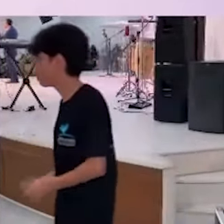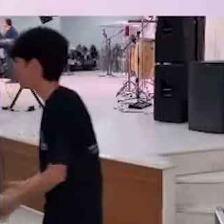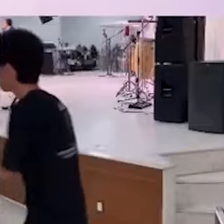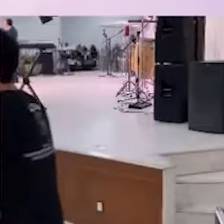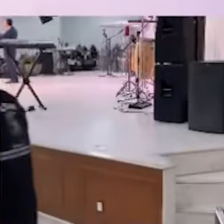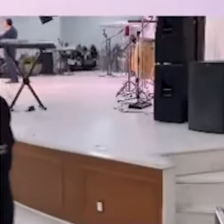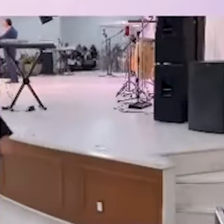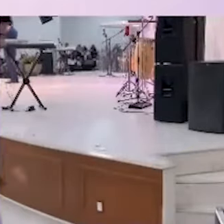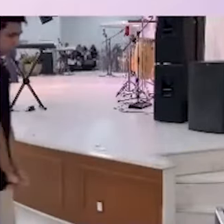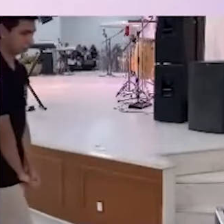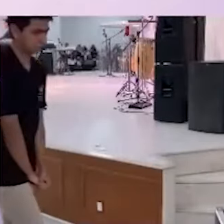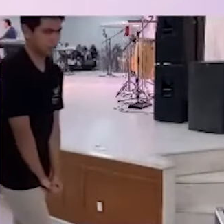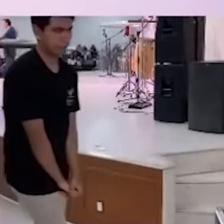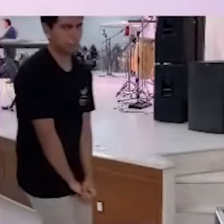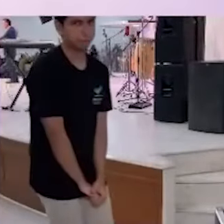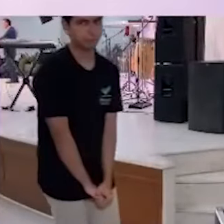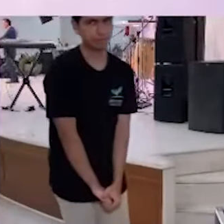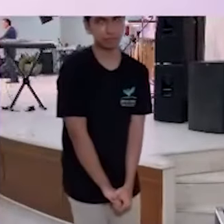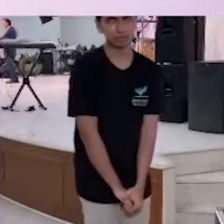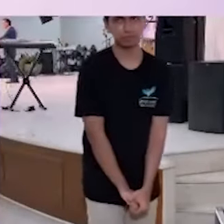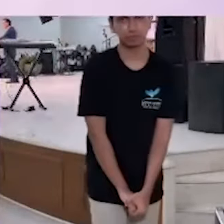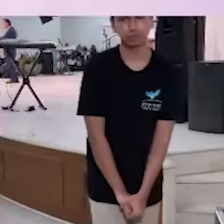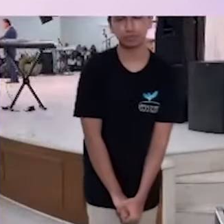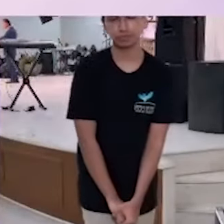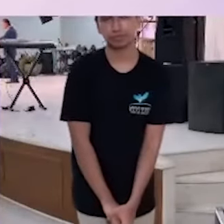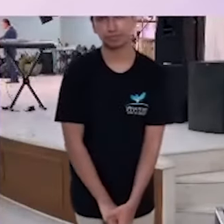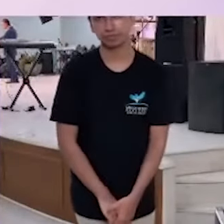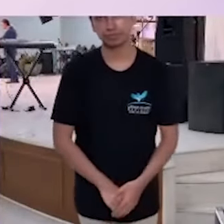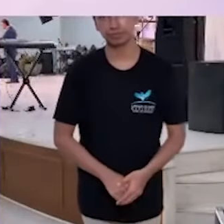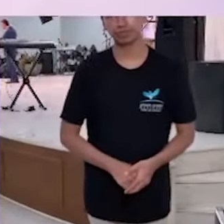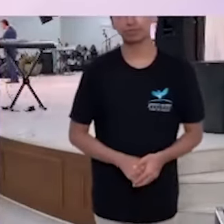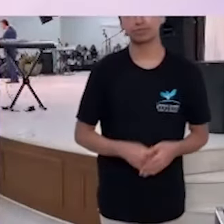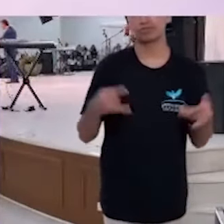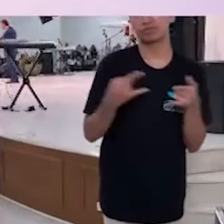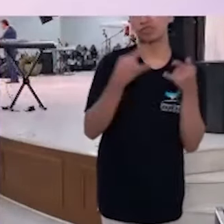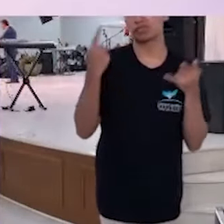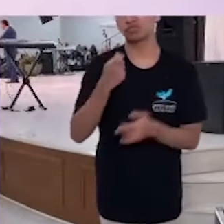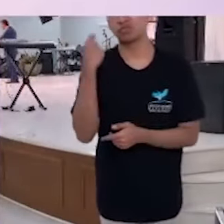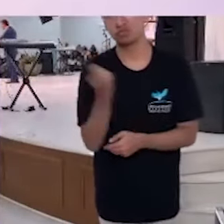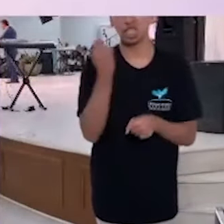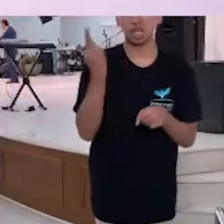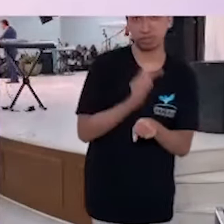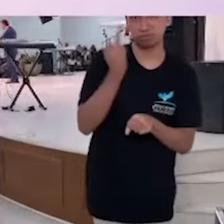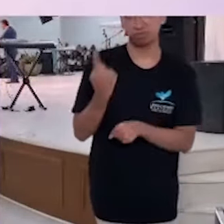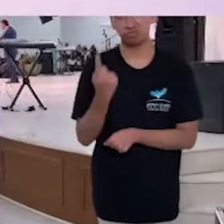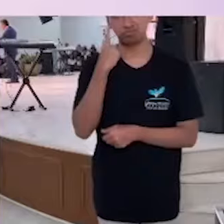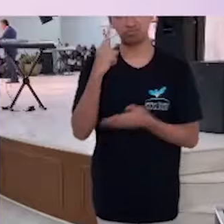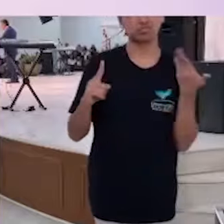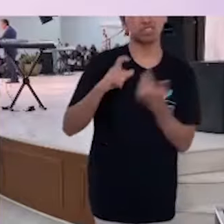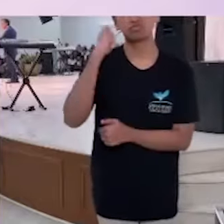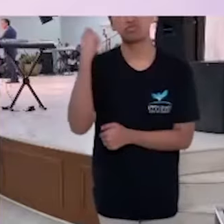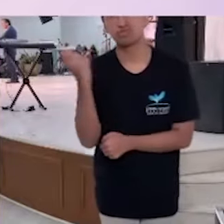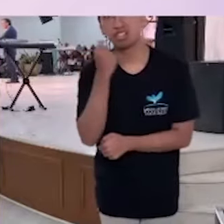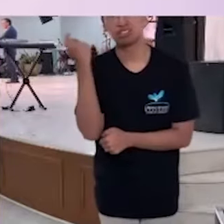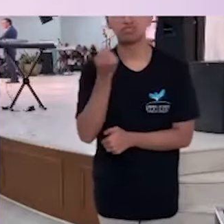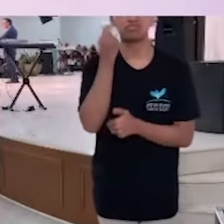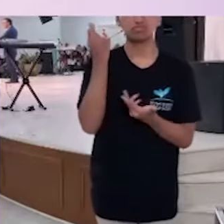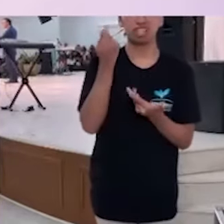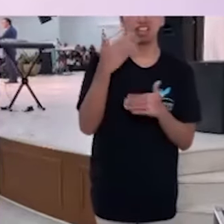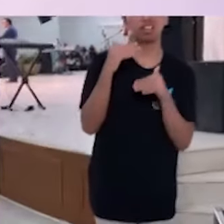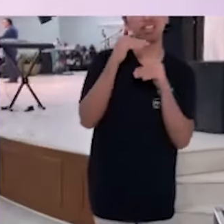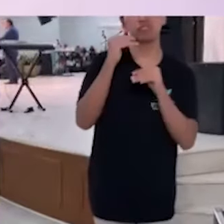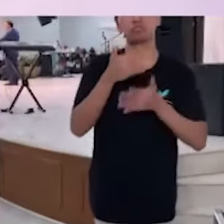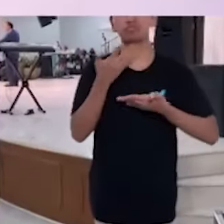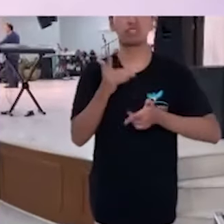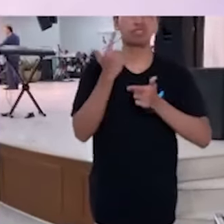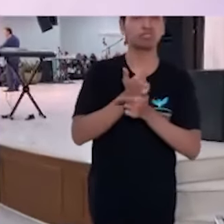casada lo llevó al pecado del adulterio. ¿Sabes cómo debemos tratar nosotros a las mujeres de la iglesia, ¿no? Lo